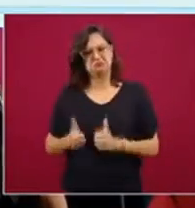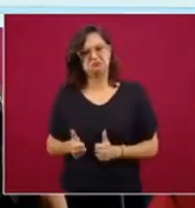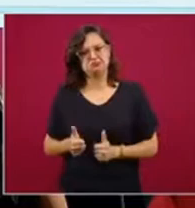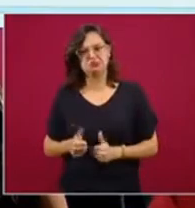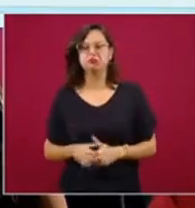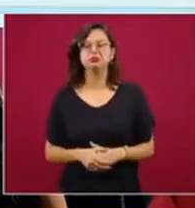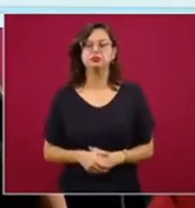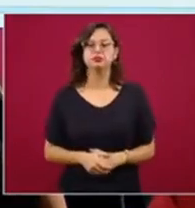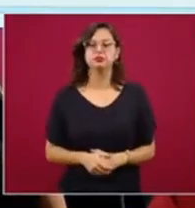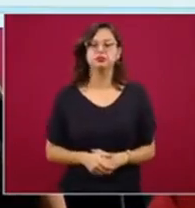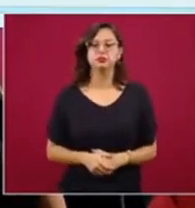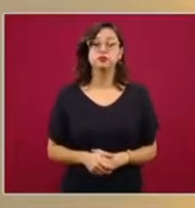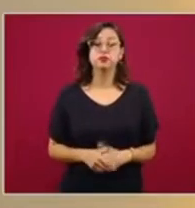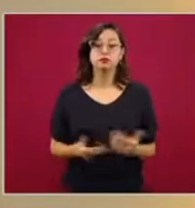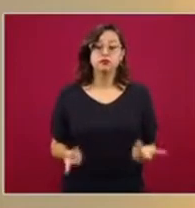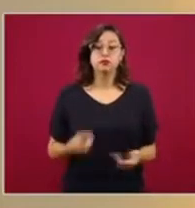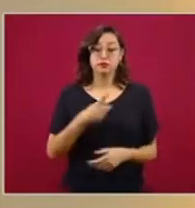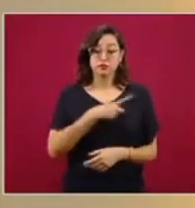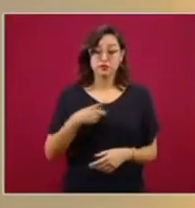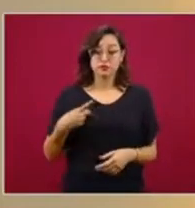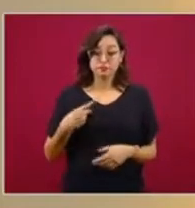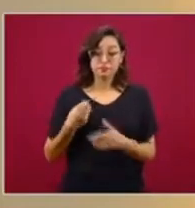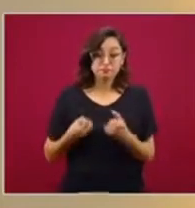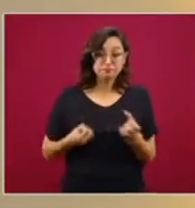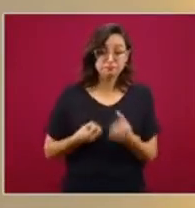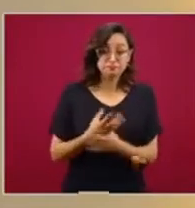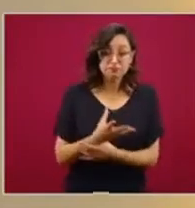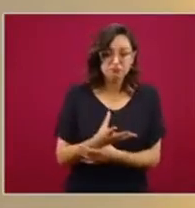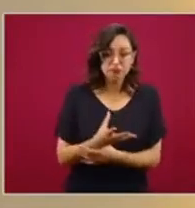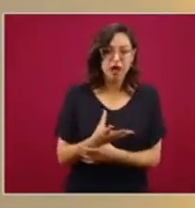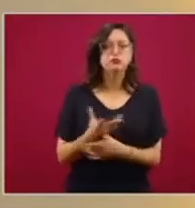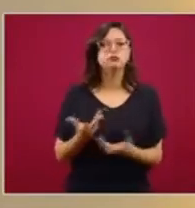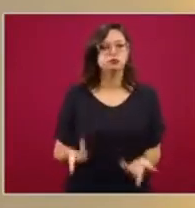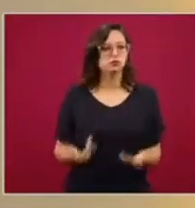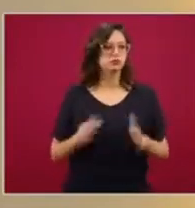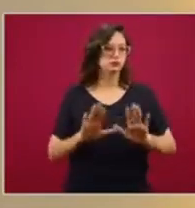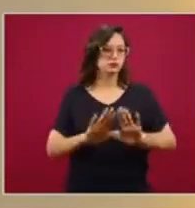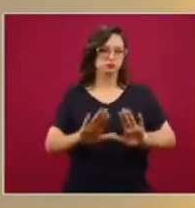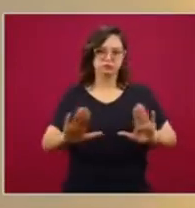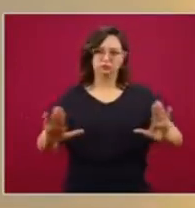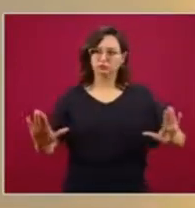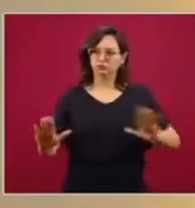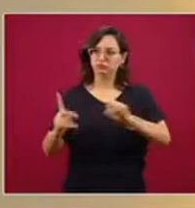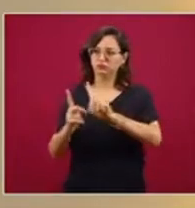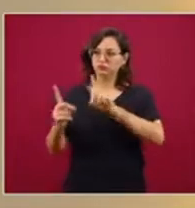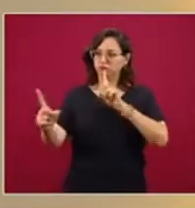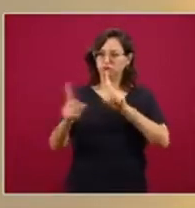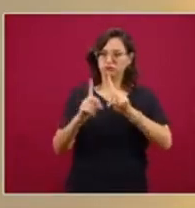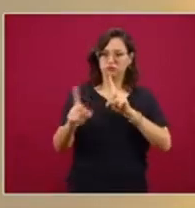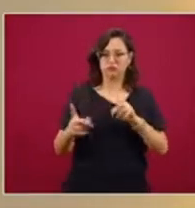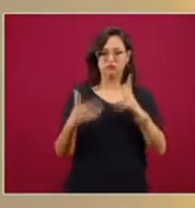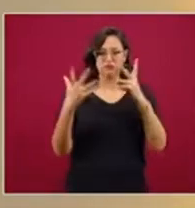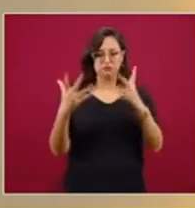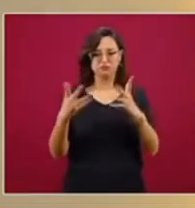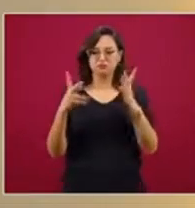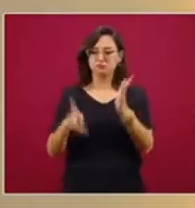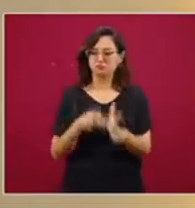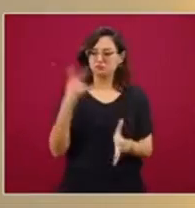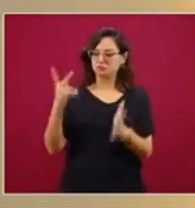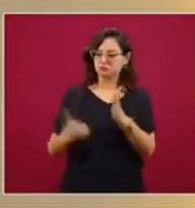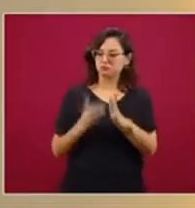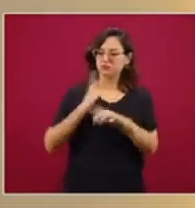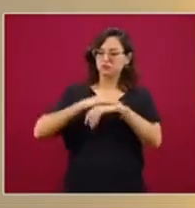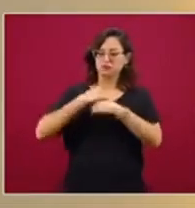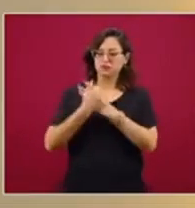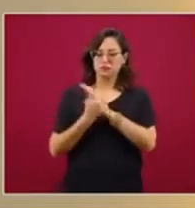Cuando debamos hacerlo, tengamos estas precauciones, mantener la sana distancia, lavarnos continuamente las manos con